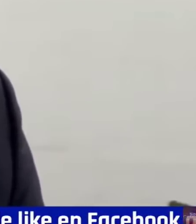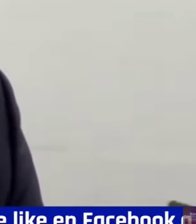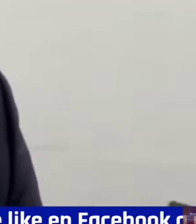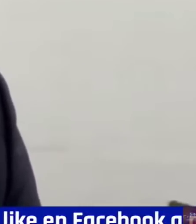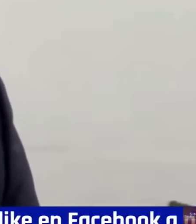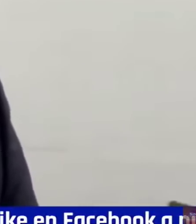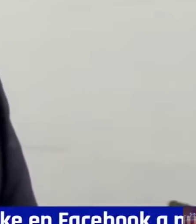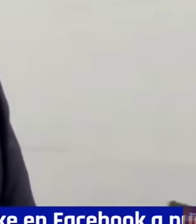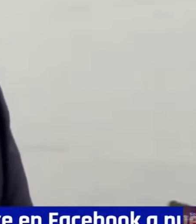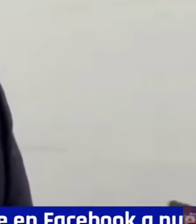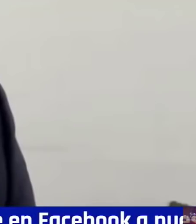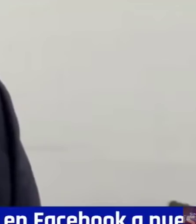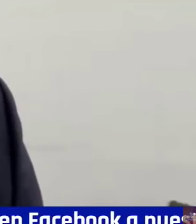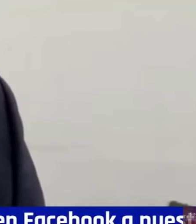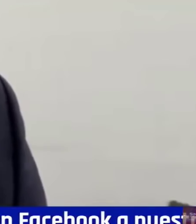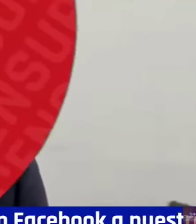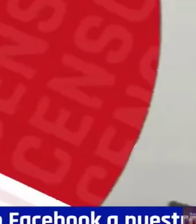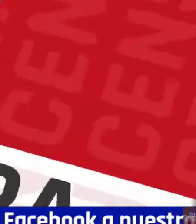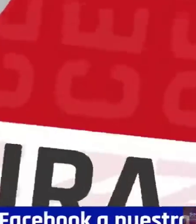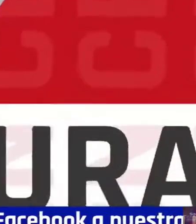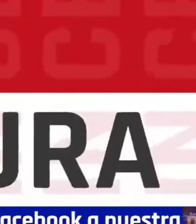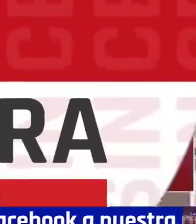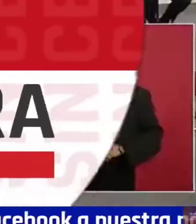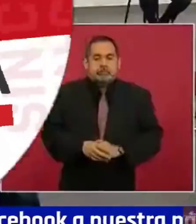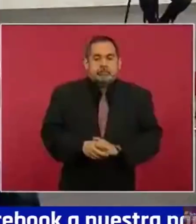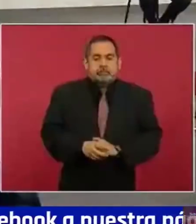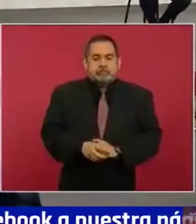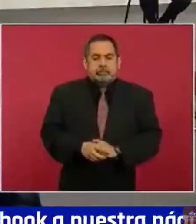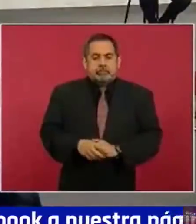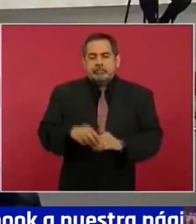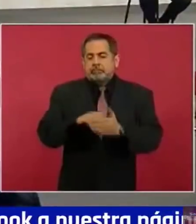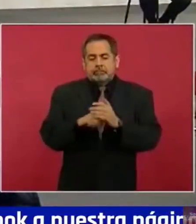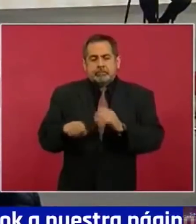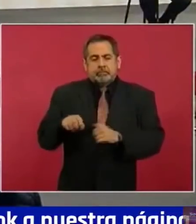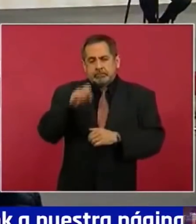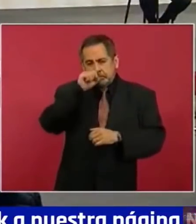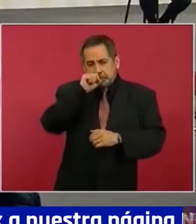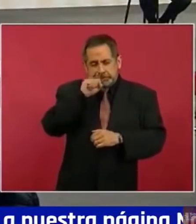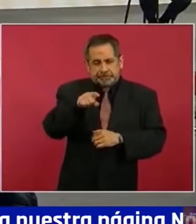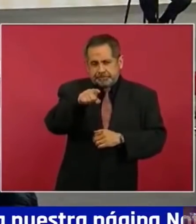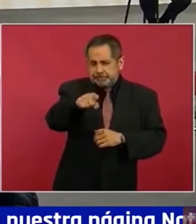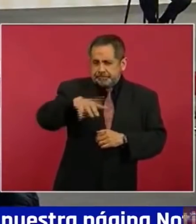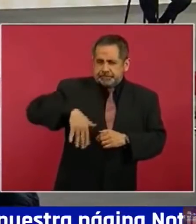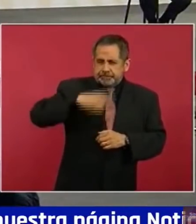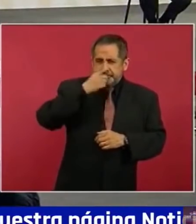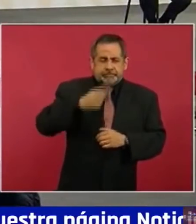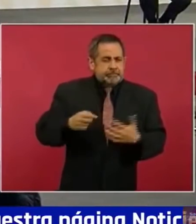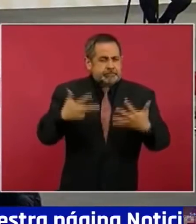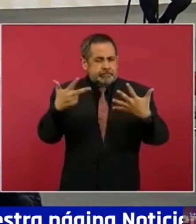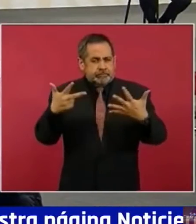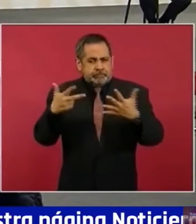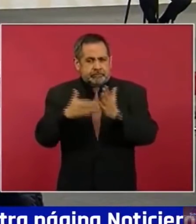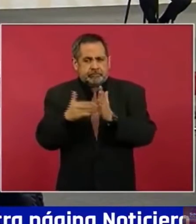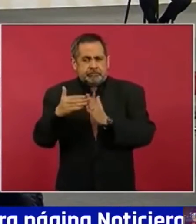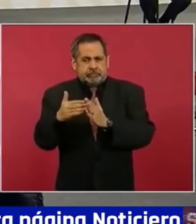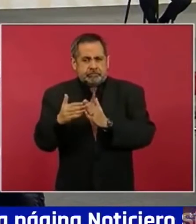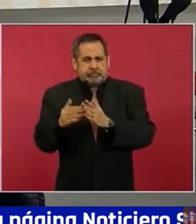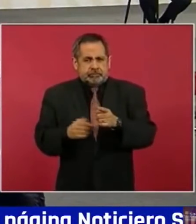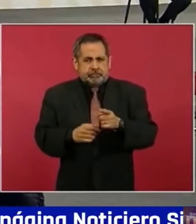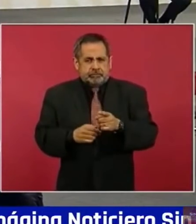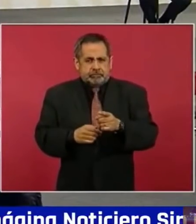Andrés Manuel López Obrador en la mañanera. Pero, por ejemplo, tú hablas de 8 millones, ¿no?